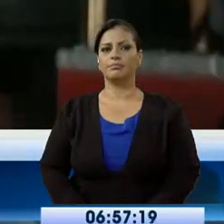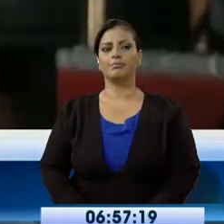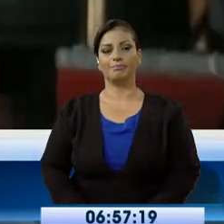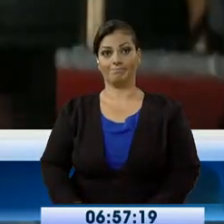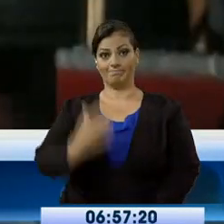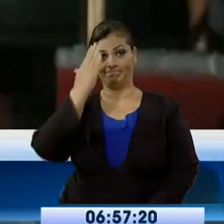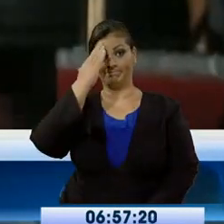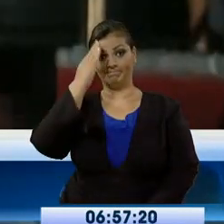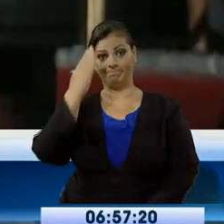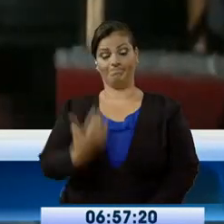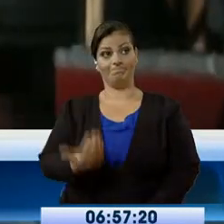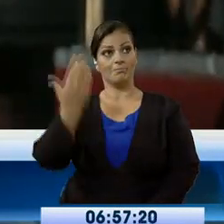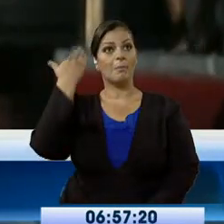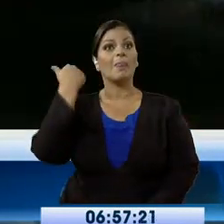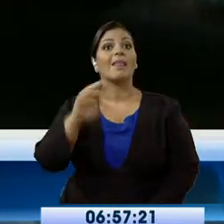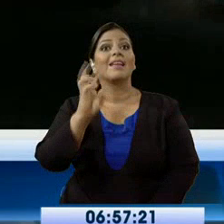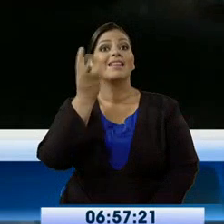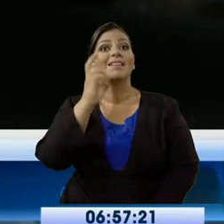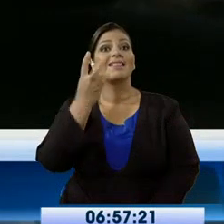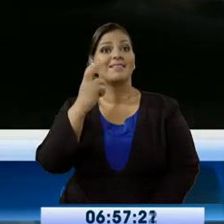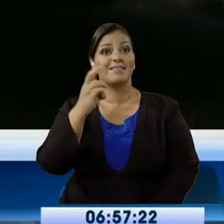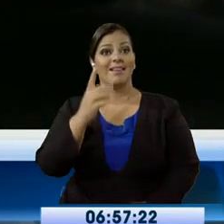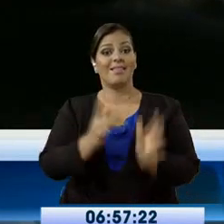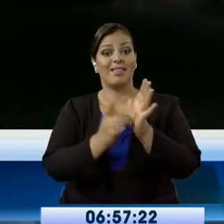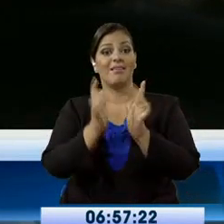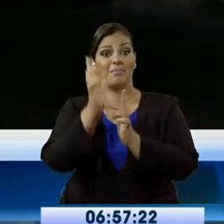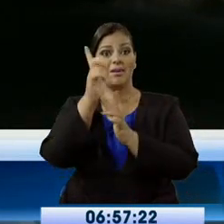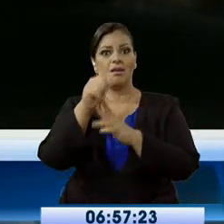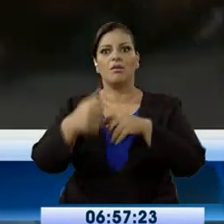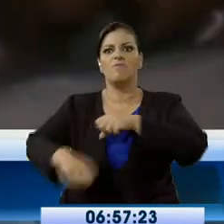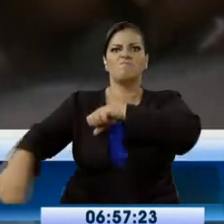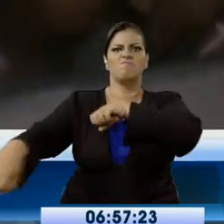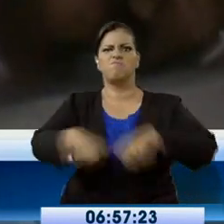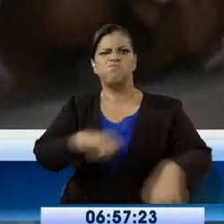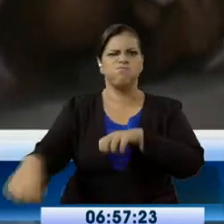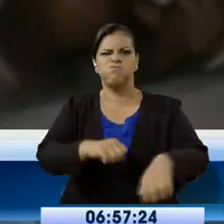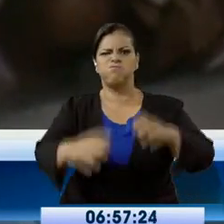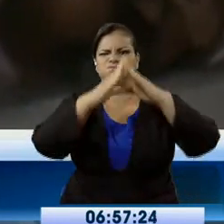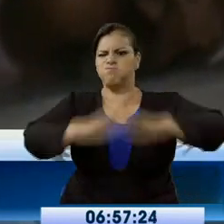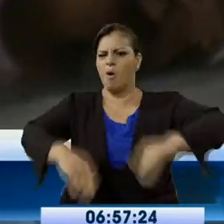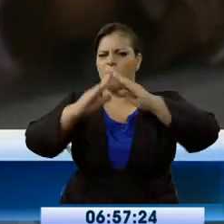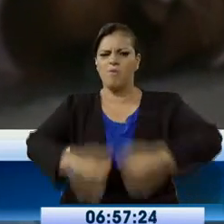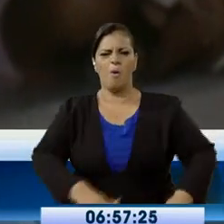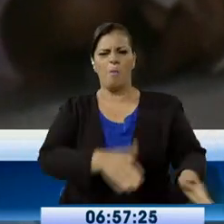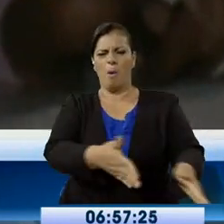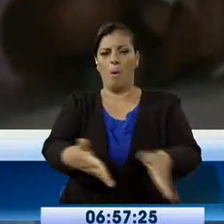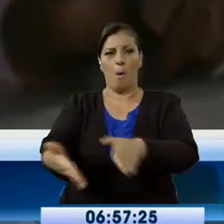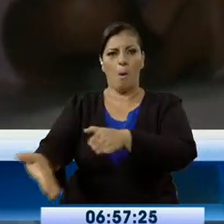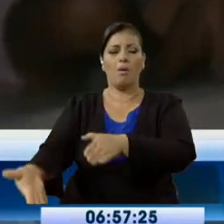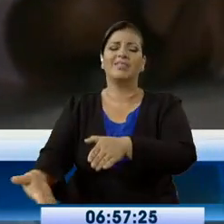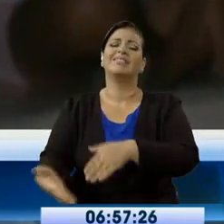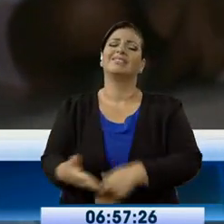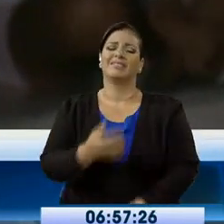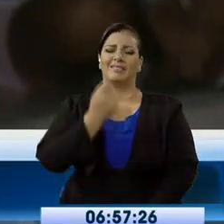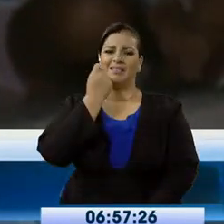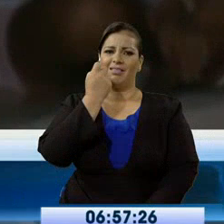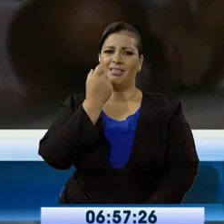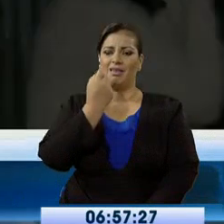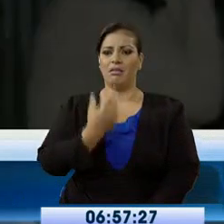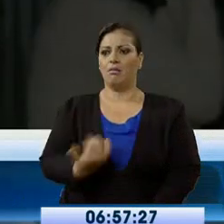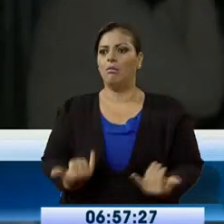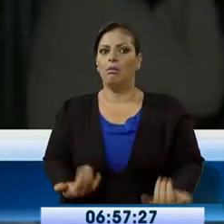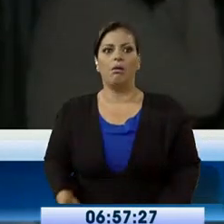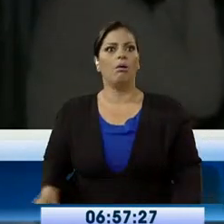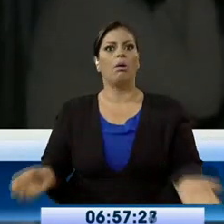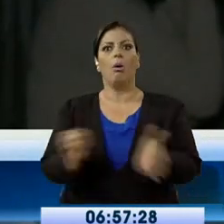el antecedente. Claro. ¿No? Del 16A. Entonces, ese antecedente a cualquiera lo pone nervioso, con justa razón.